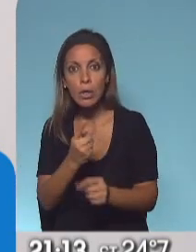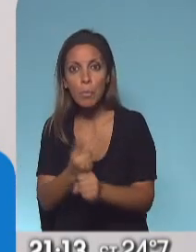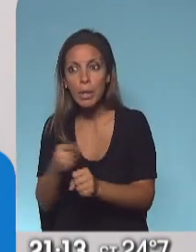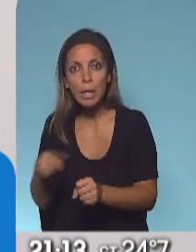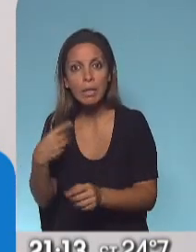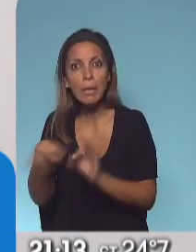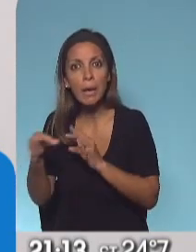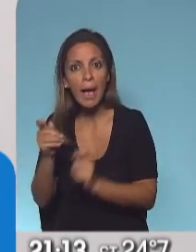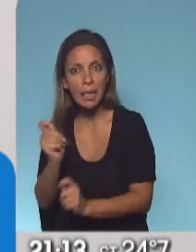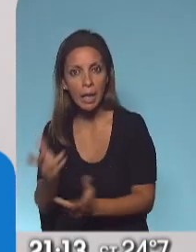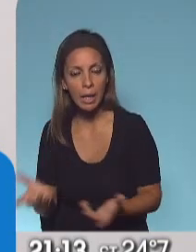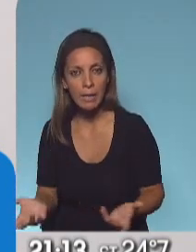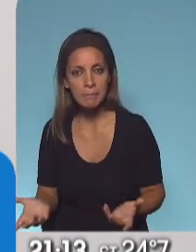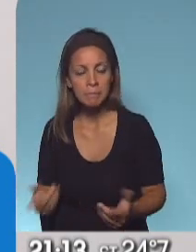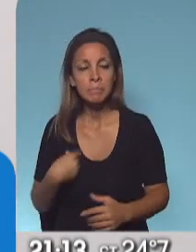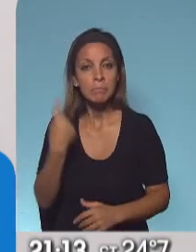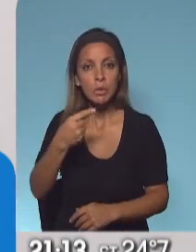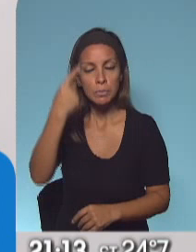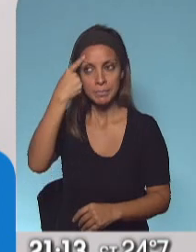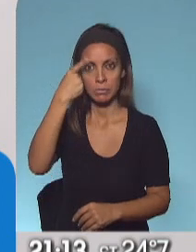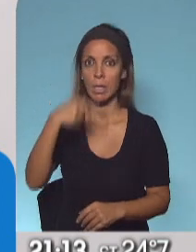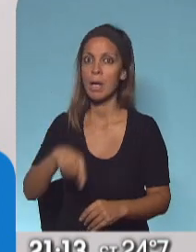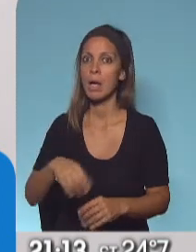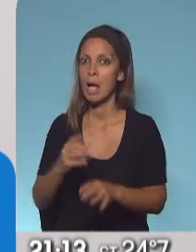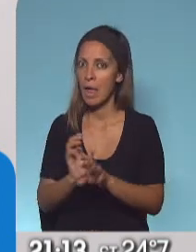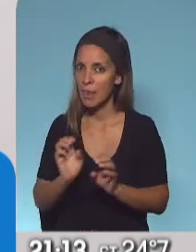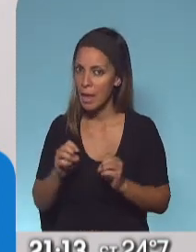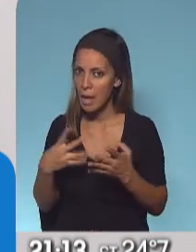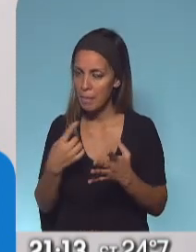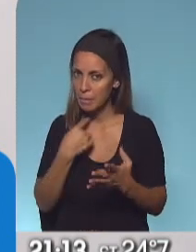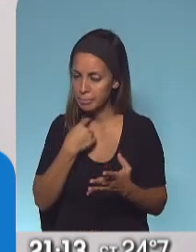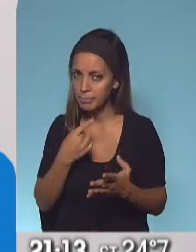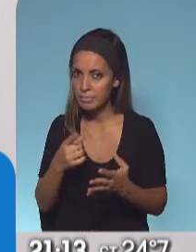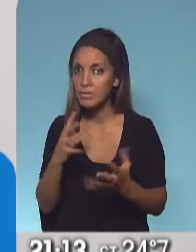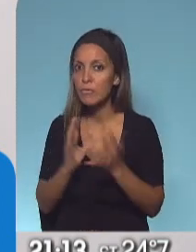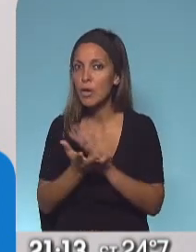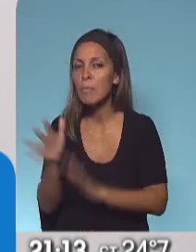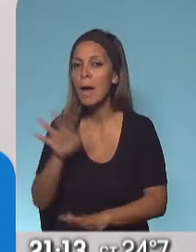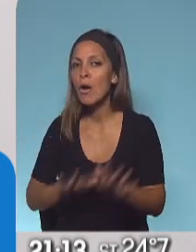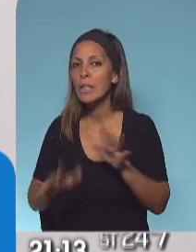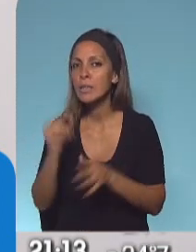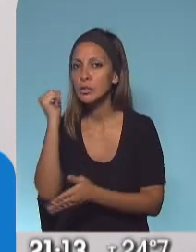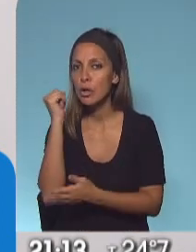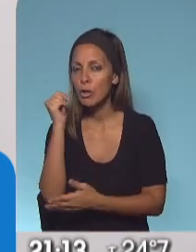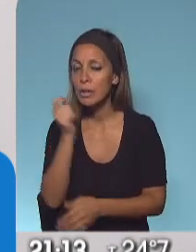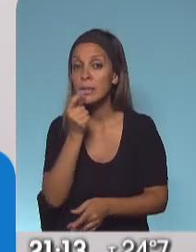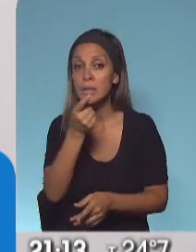lo que uno se da cuenta es lo endeble del sistema. Que un virus que